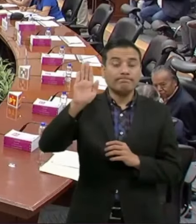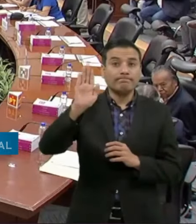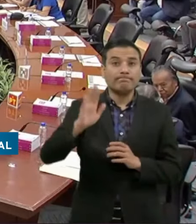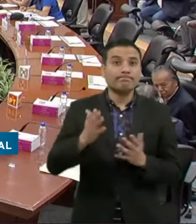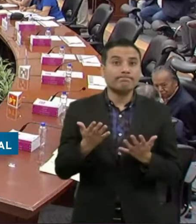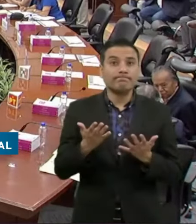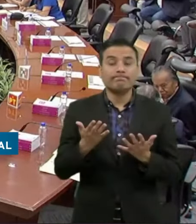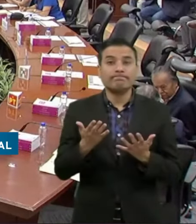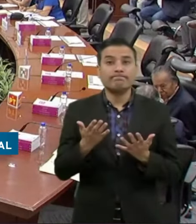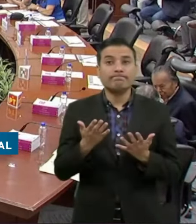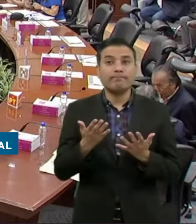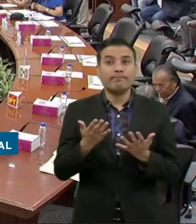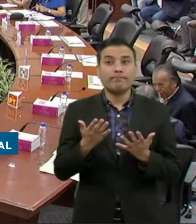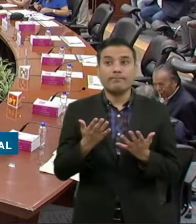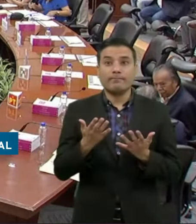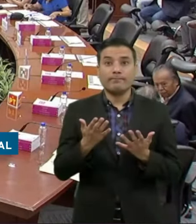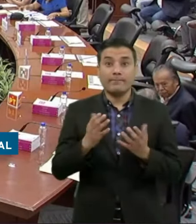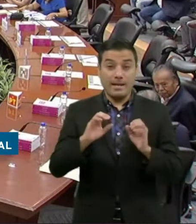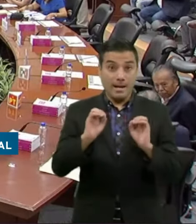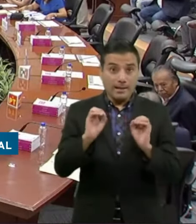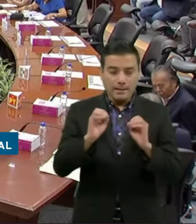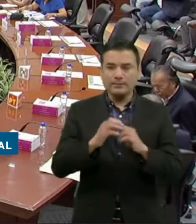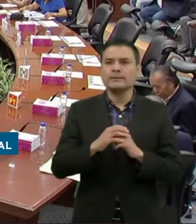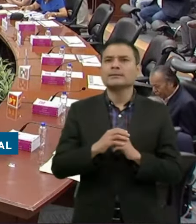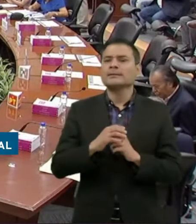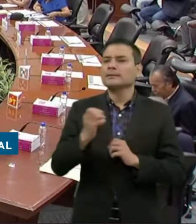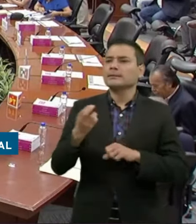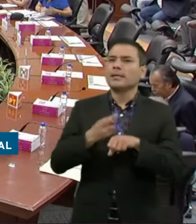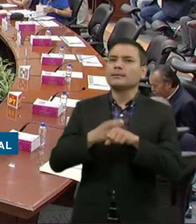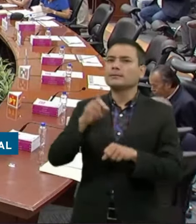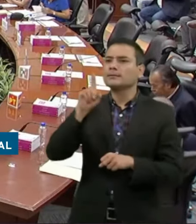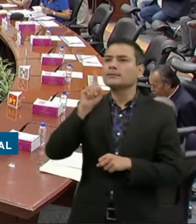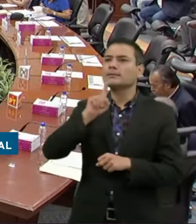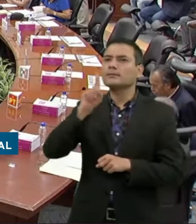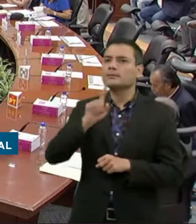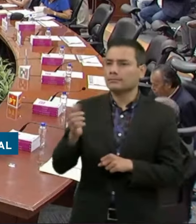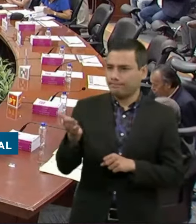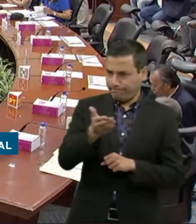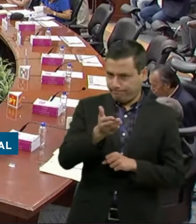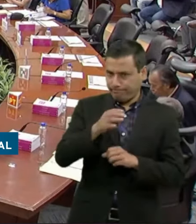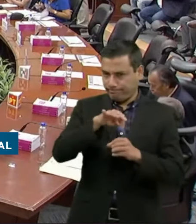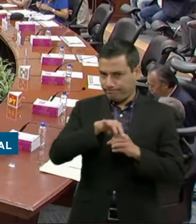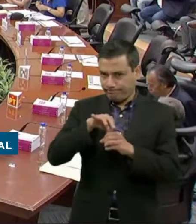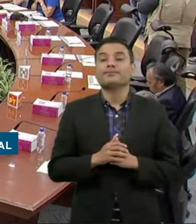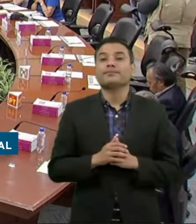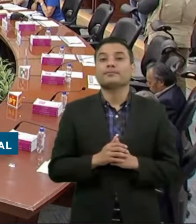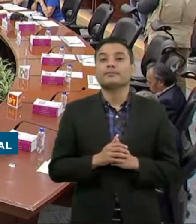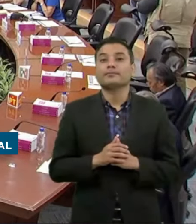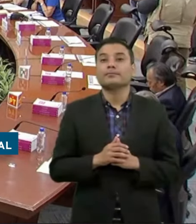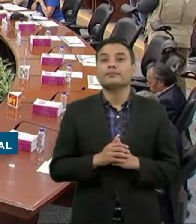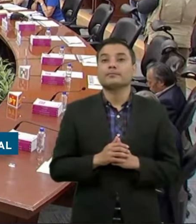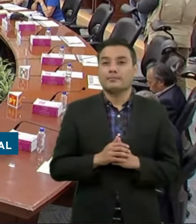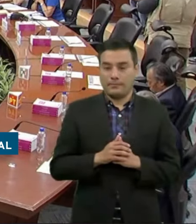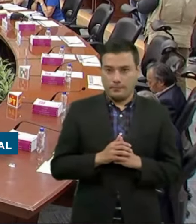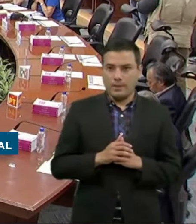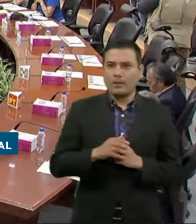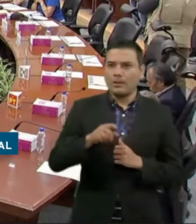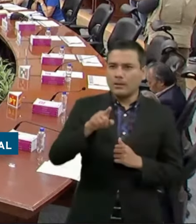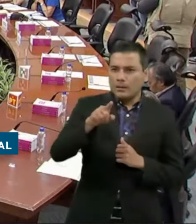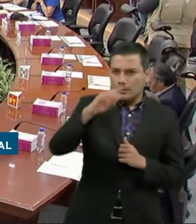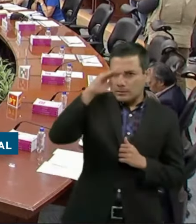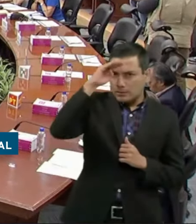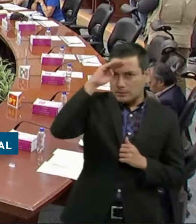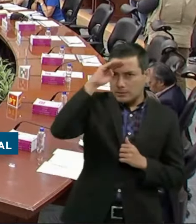el consejo general del INE aprobó unánimemente un presupuesto precautorio de 1,205 millones de pesos para la realización de la